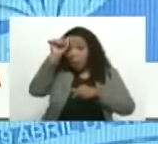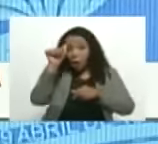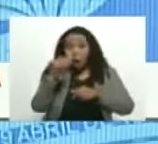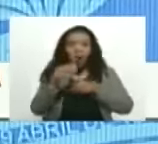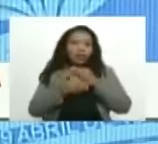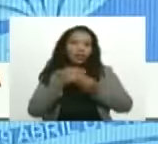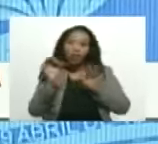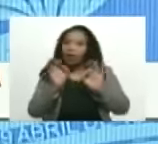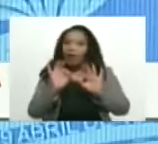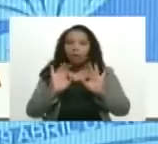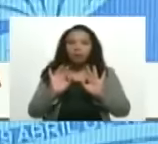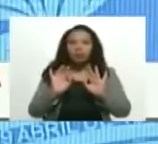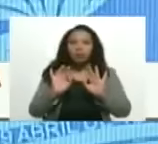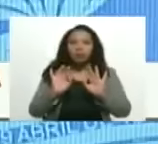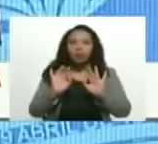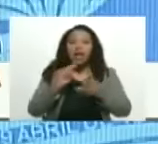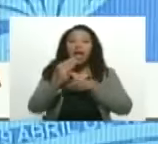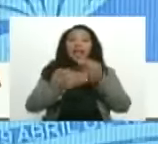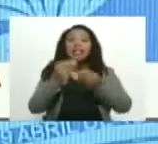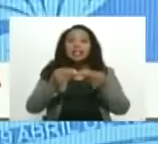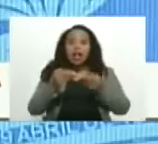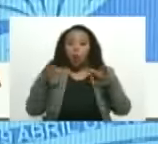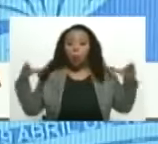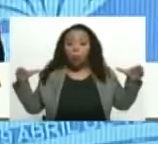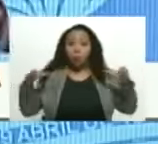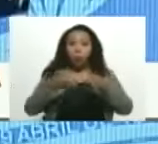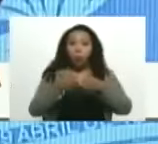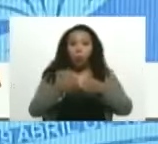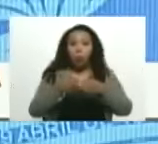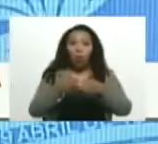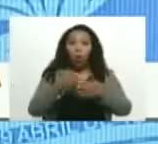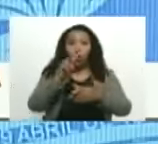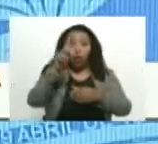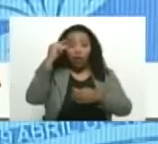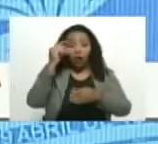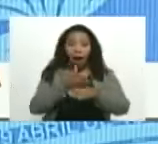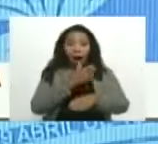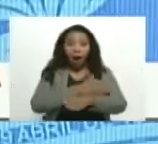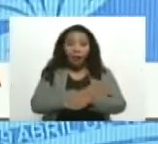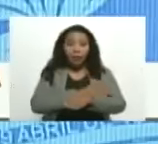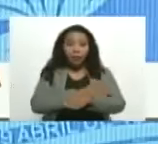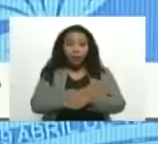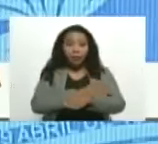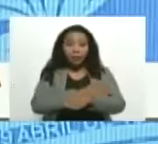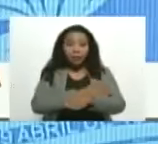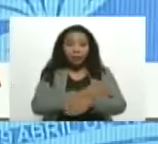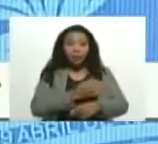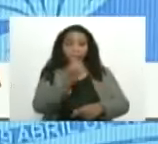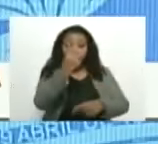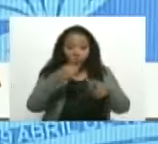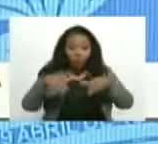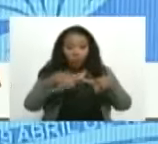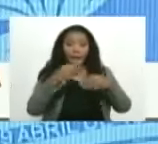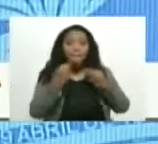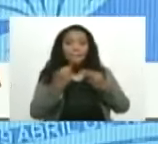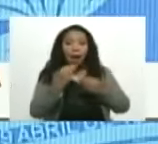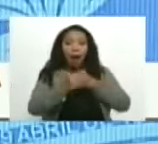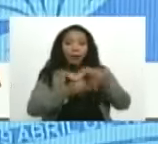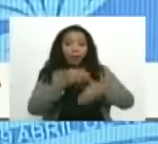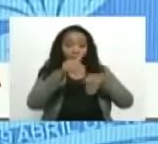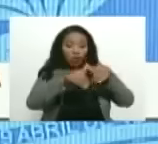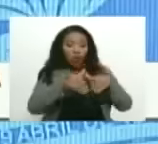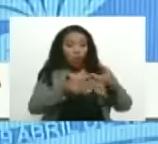cosas. Nuclearon lo ya nucleado, dos días antes. Tenían centros nucleados y después volvieron a nuclear.